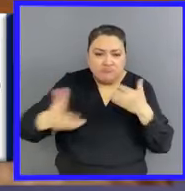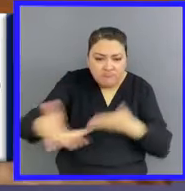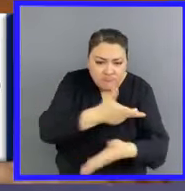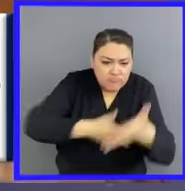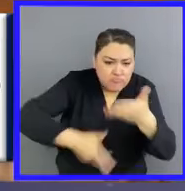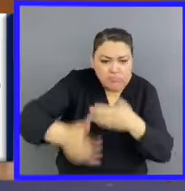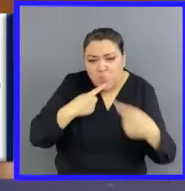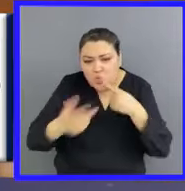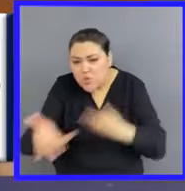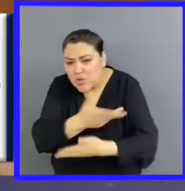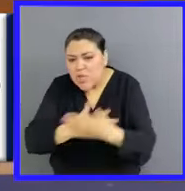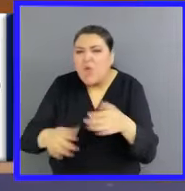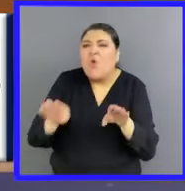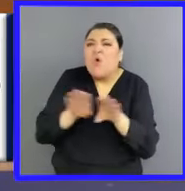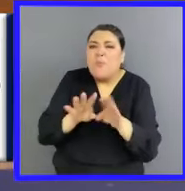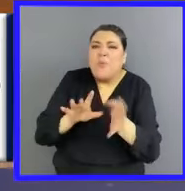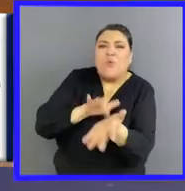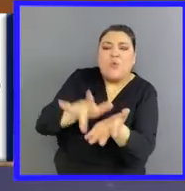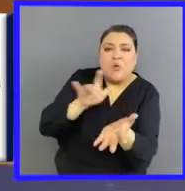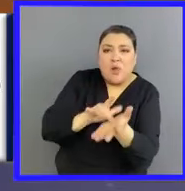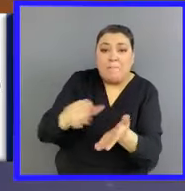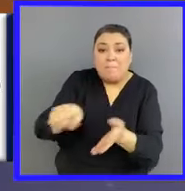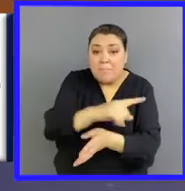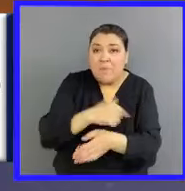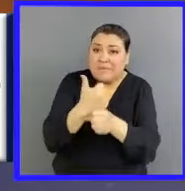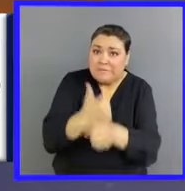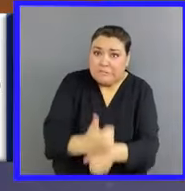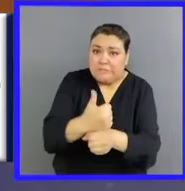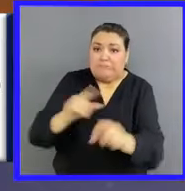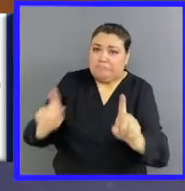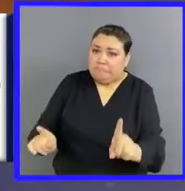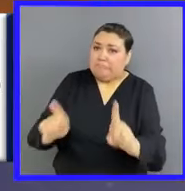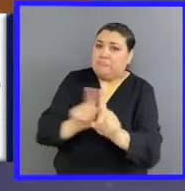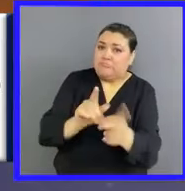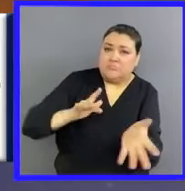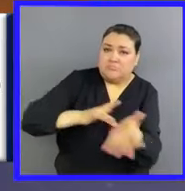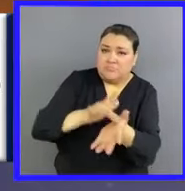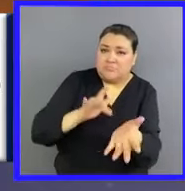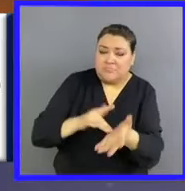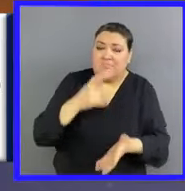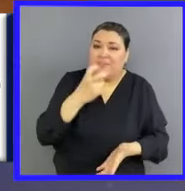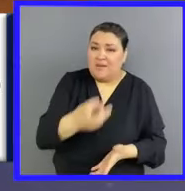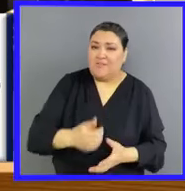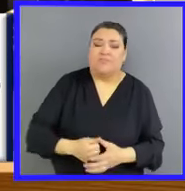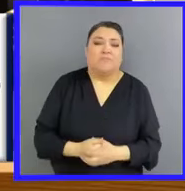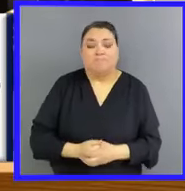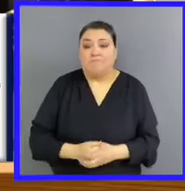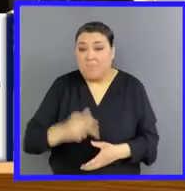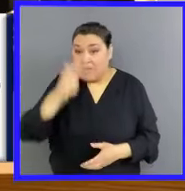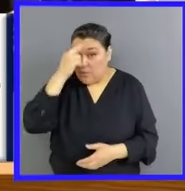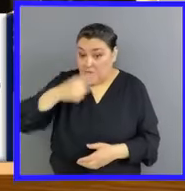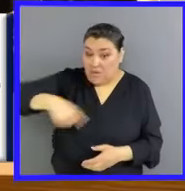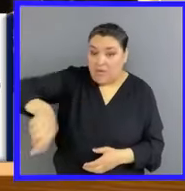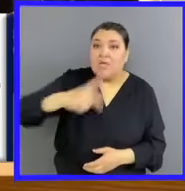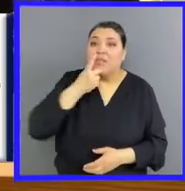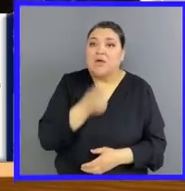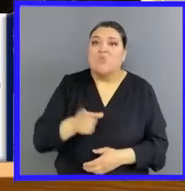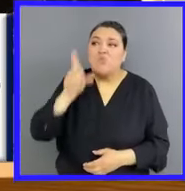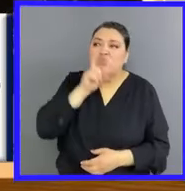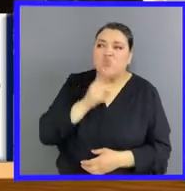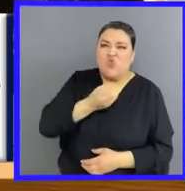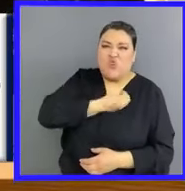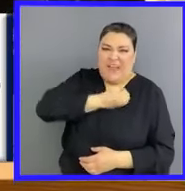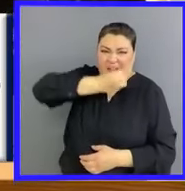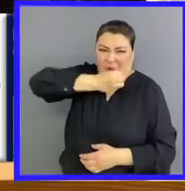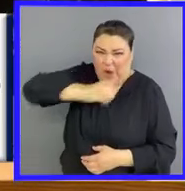atención y acompañamiento a víctimas de esta grave violación a los derechos humanos. Subrayaron que el feminicidio es la expresión más